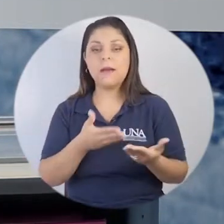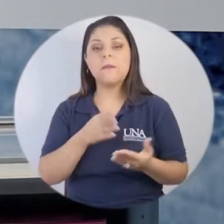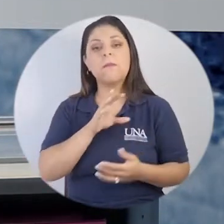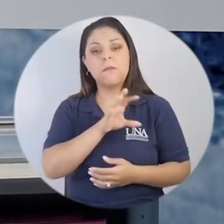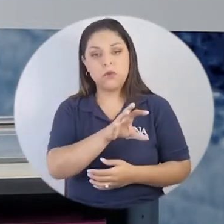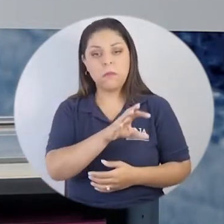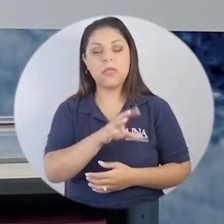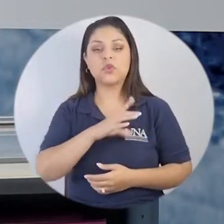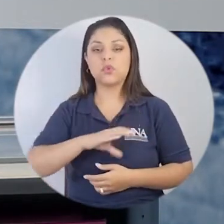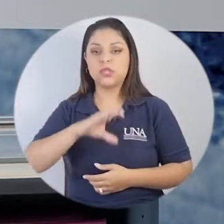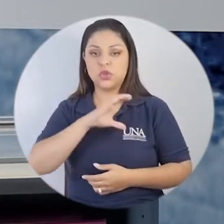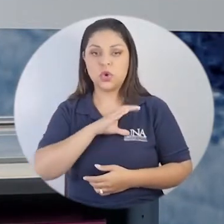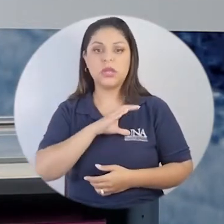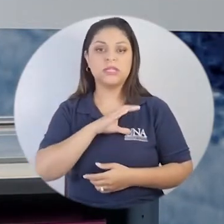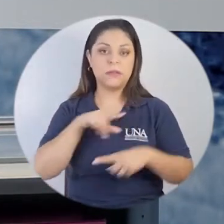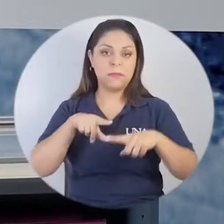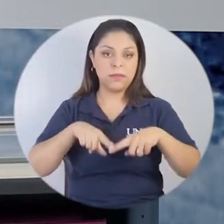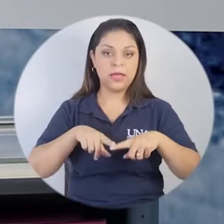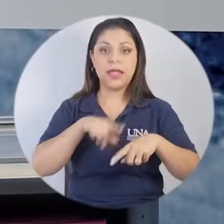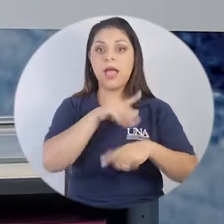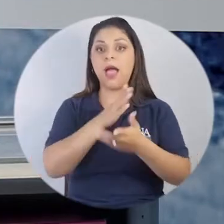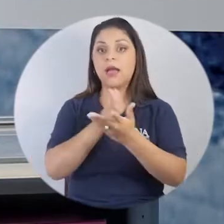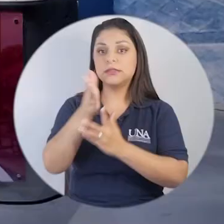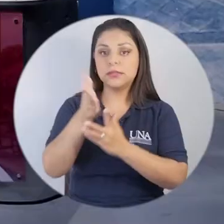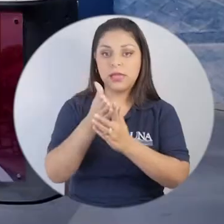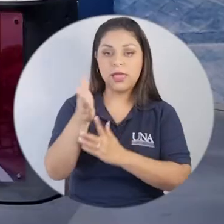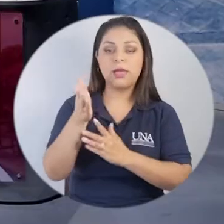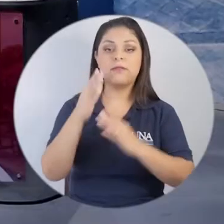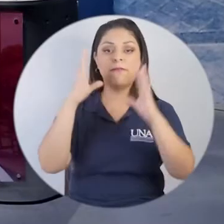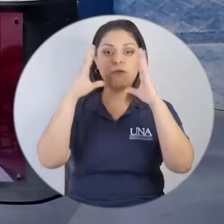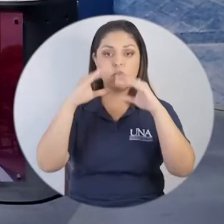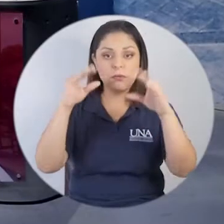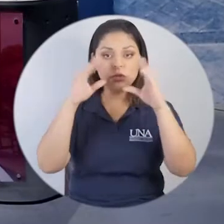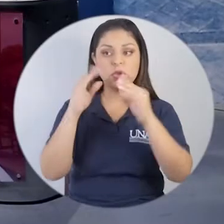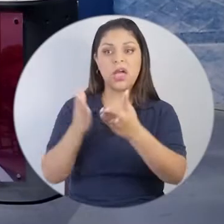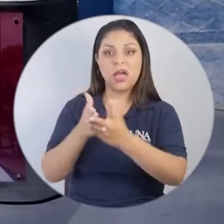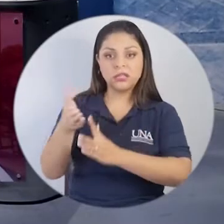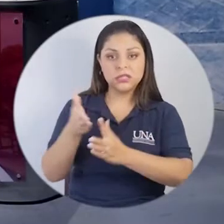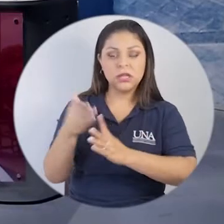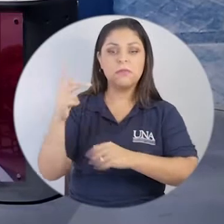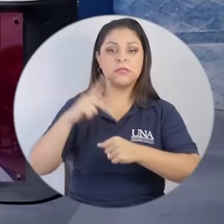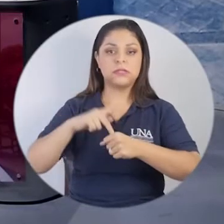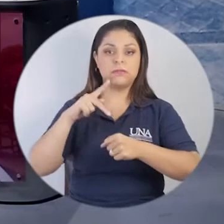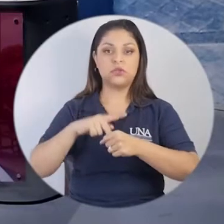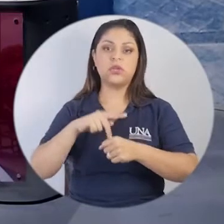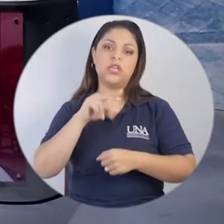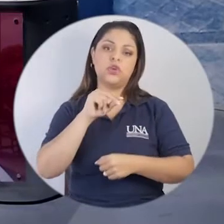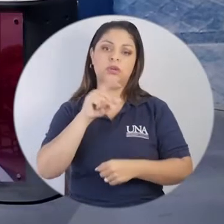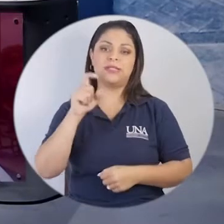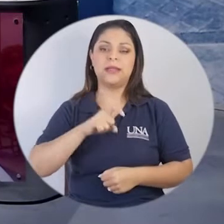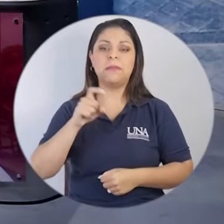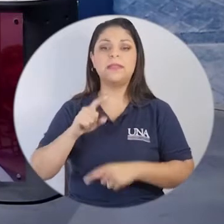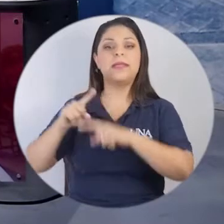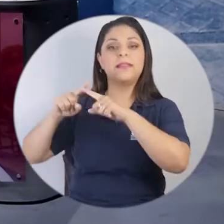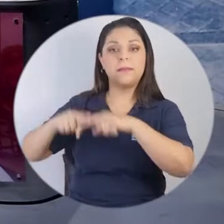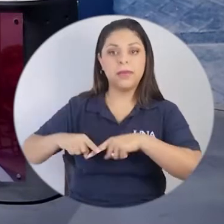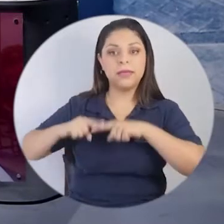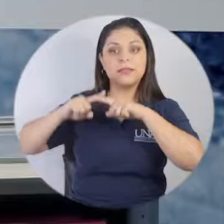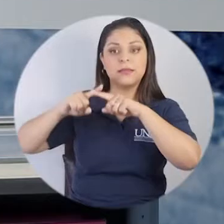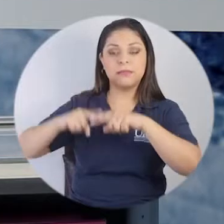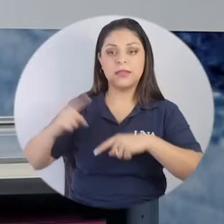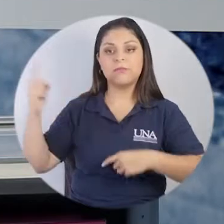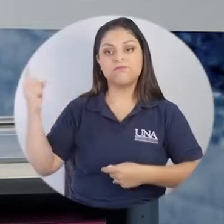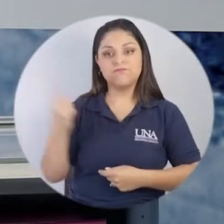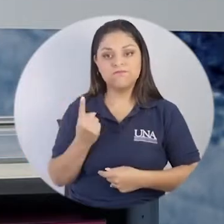a la información, a los diferentes espacios de participación, ¿verdad?, sin que necesariamente paciente siempre tenga que depender de una